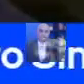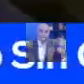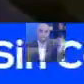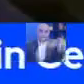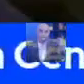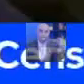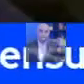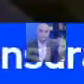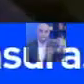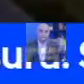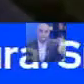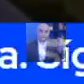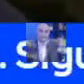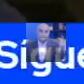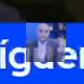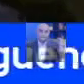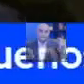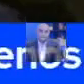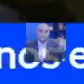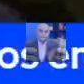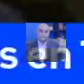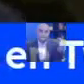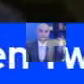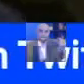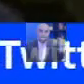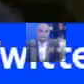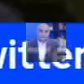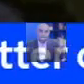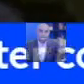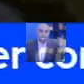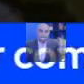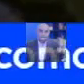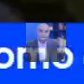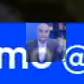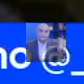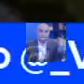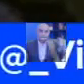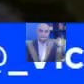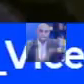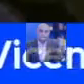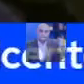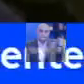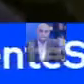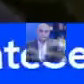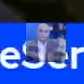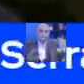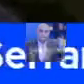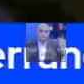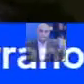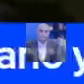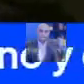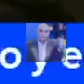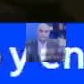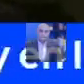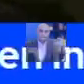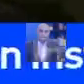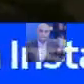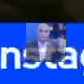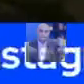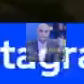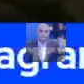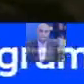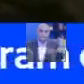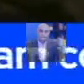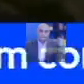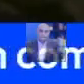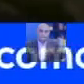muy importante que un veterano de los medios, mi querido Jaime, nos dé su opinión sobre